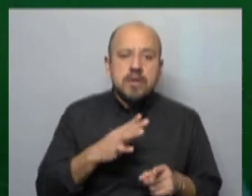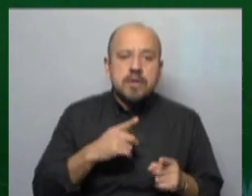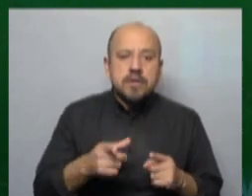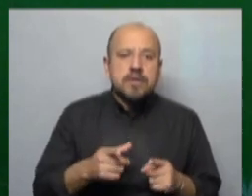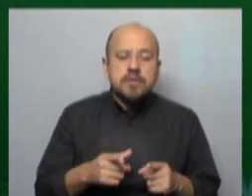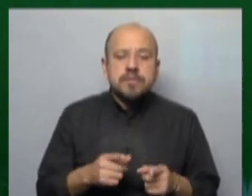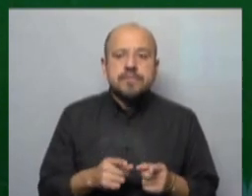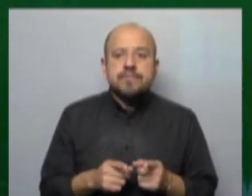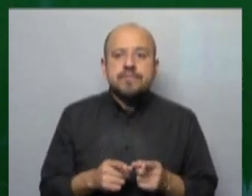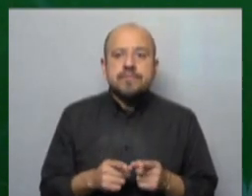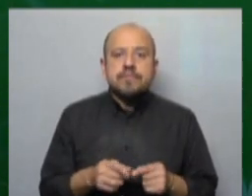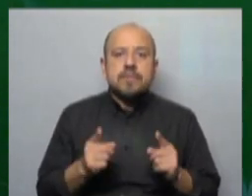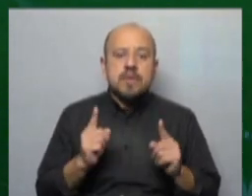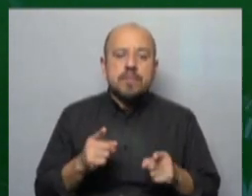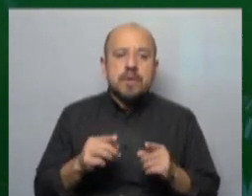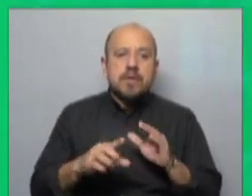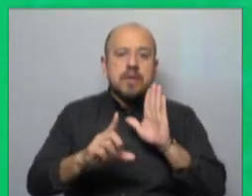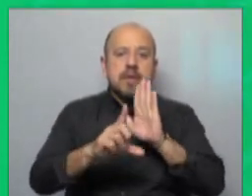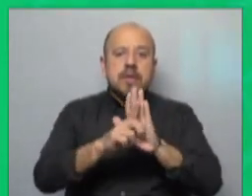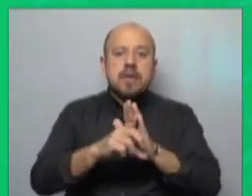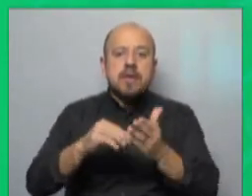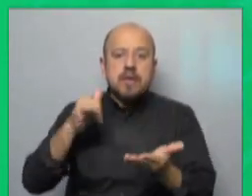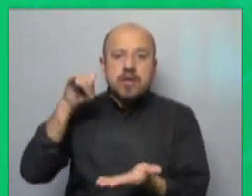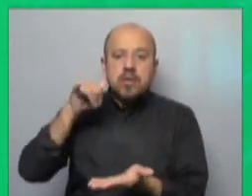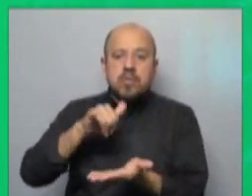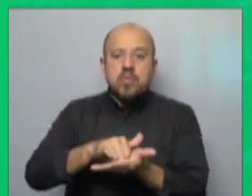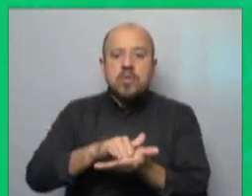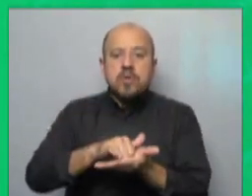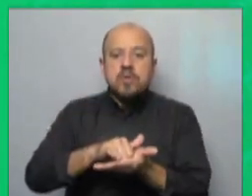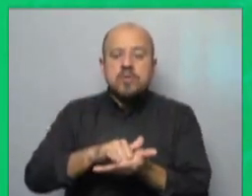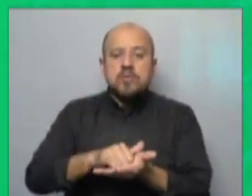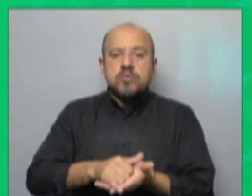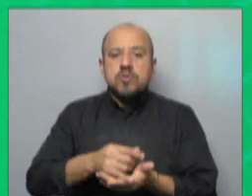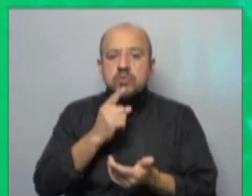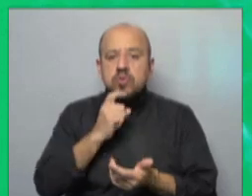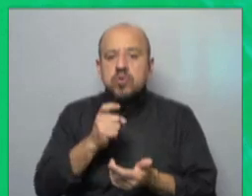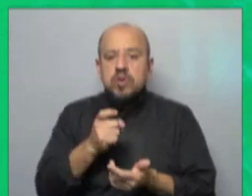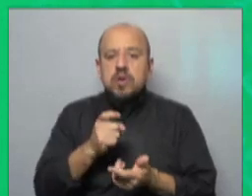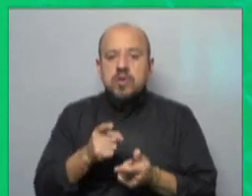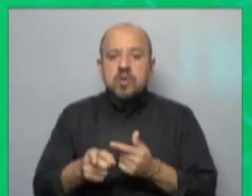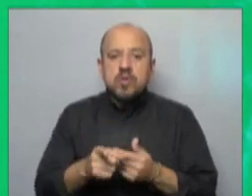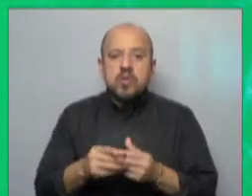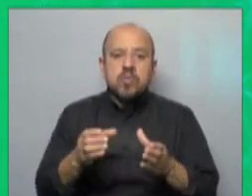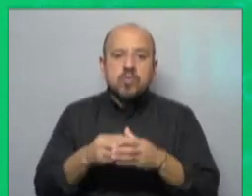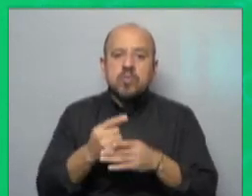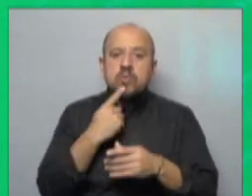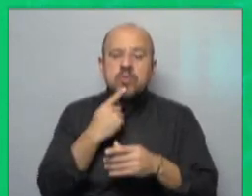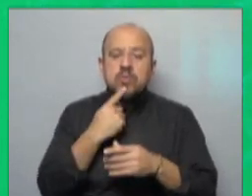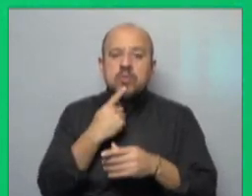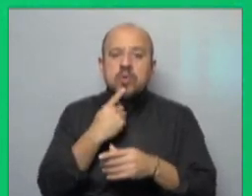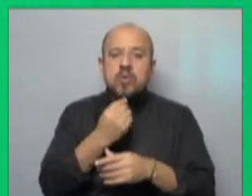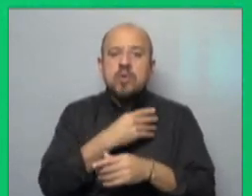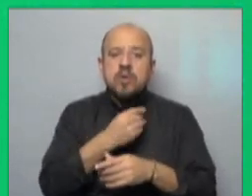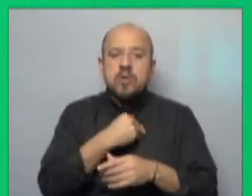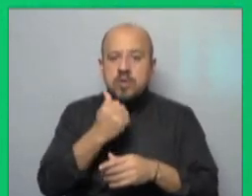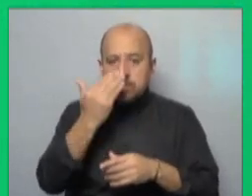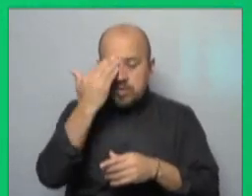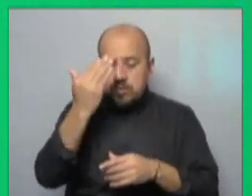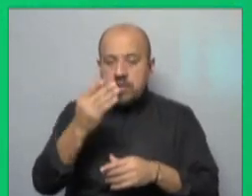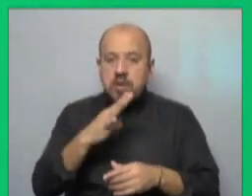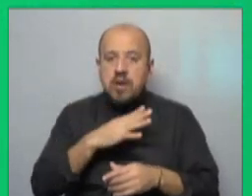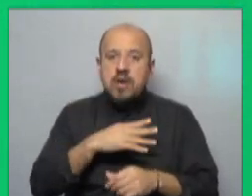dado ese juego y también en la ley de aeropuertos por ejemplo una parte del partido colorado voto el partidaria del voto con el frente amplio decir ha habido